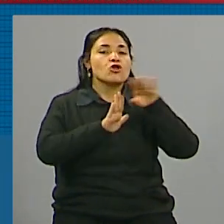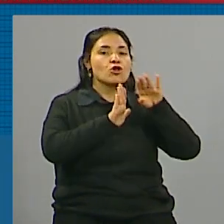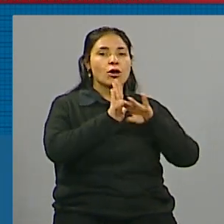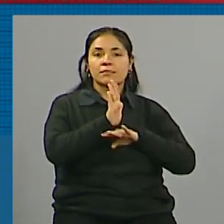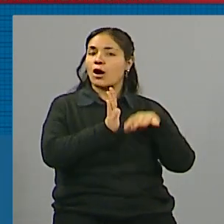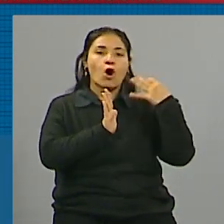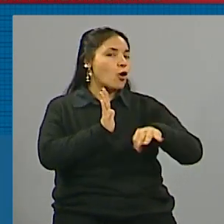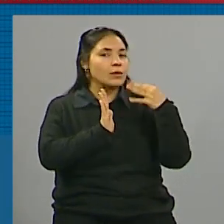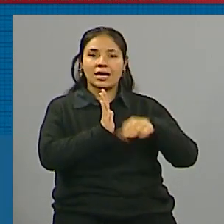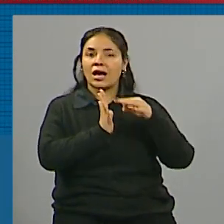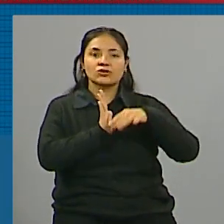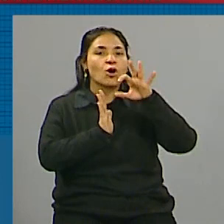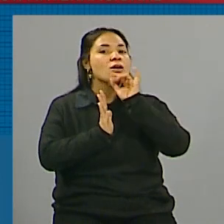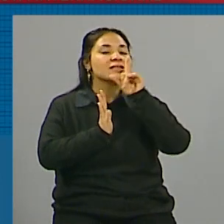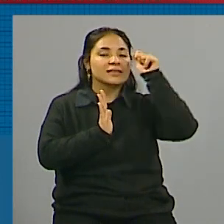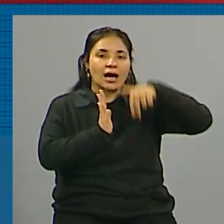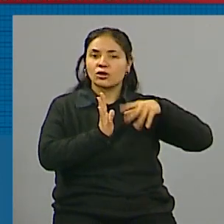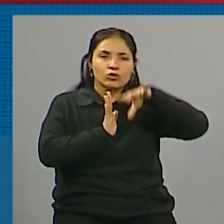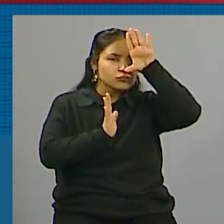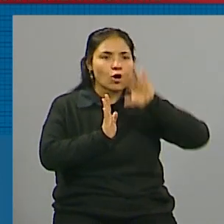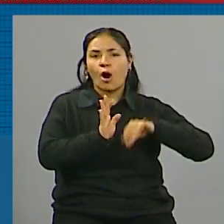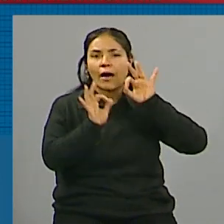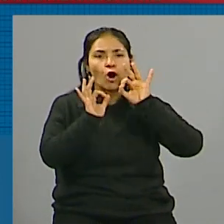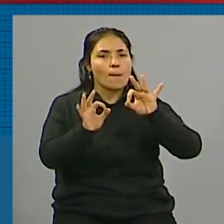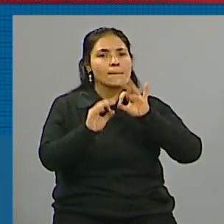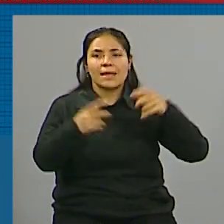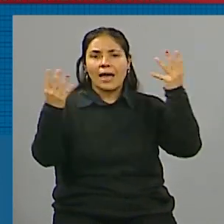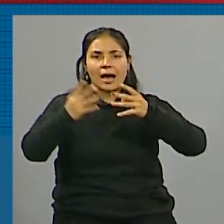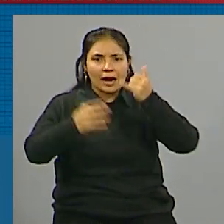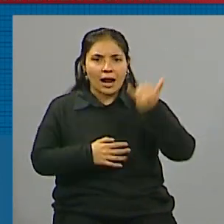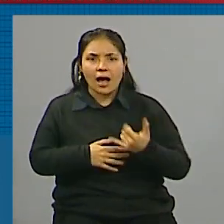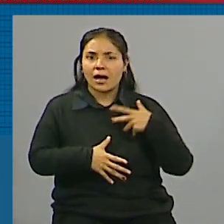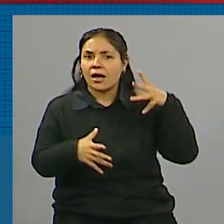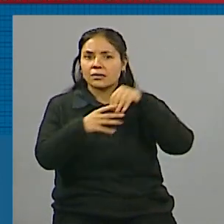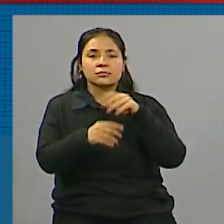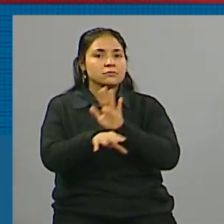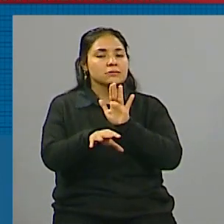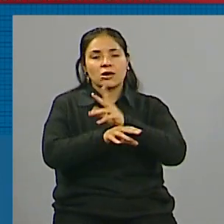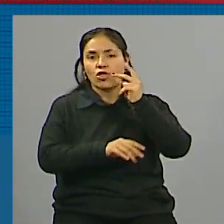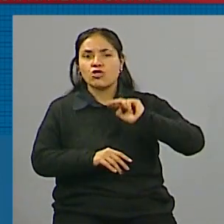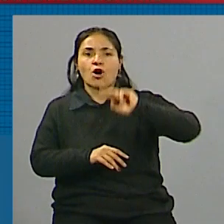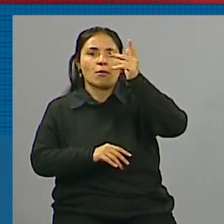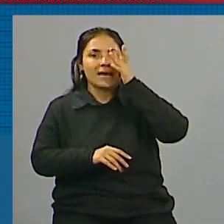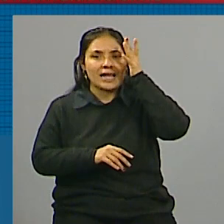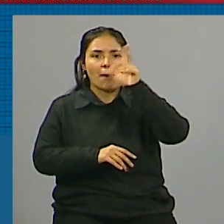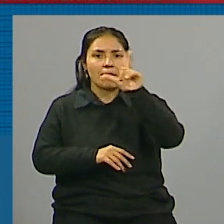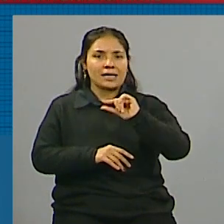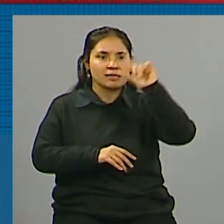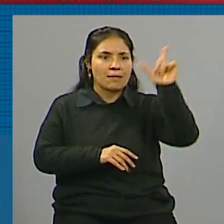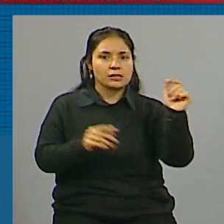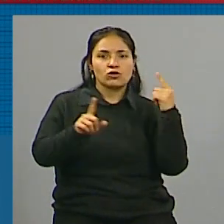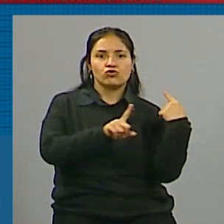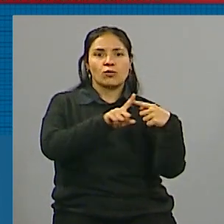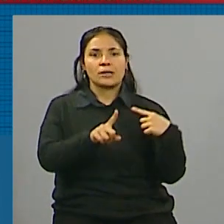entera la que entra en guerra. Claro. Entonces esto podría sensibilizar mucho aún la situación. Yo creo que si bien pueden haber instancias